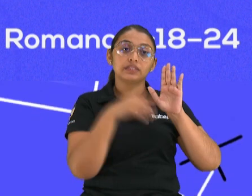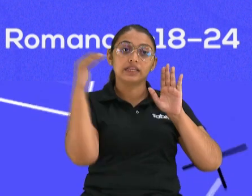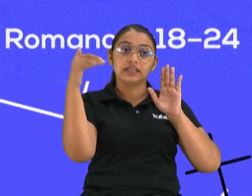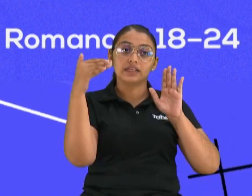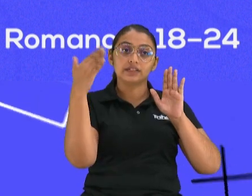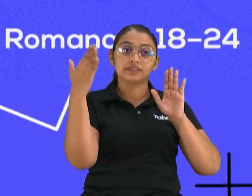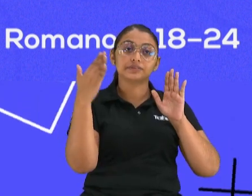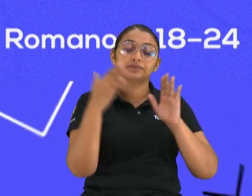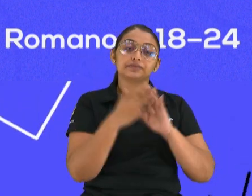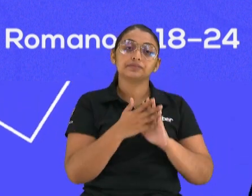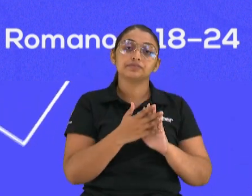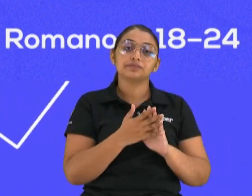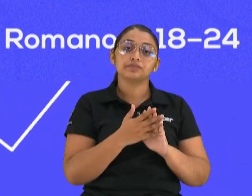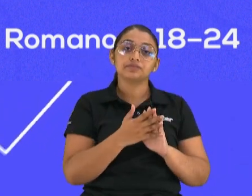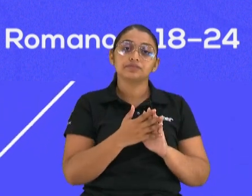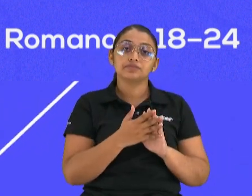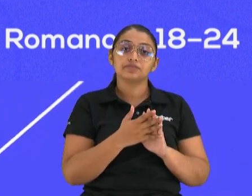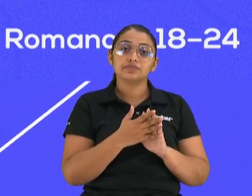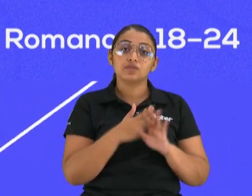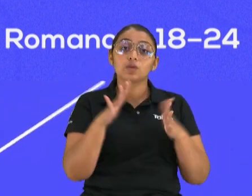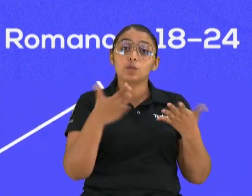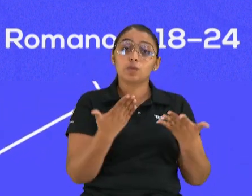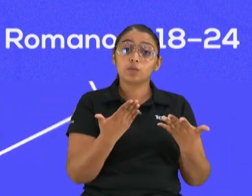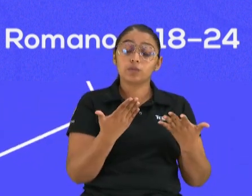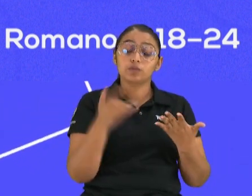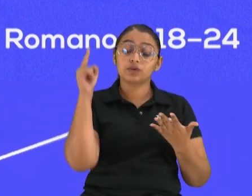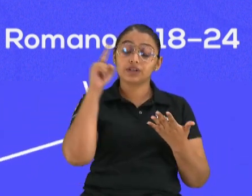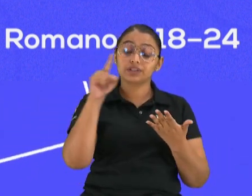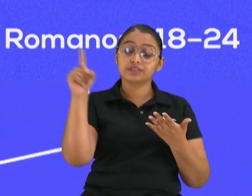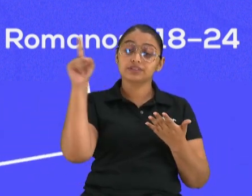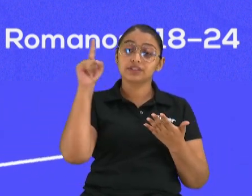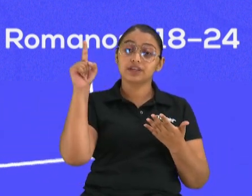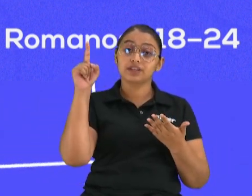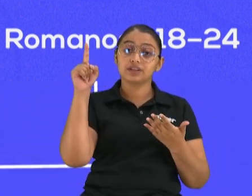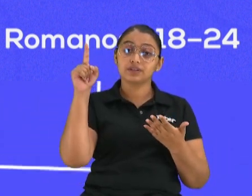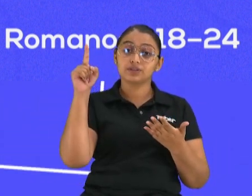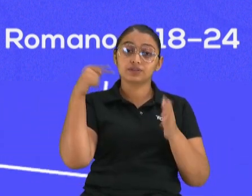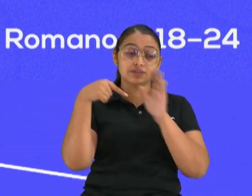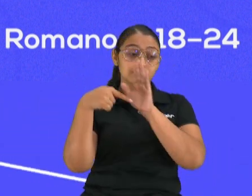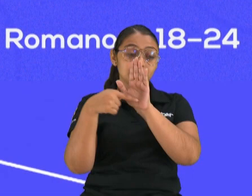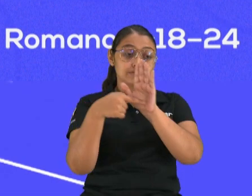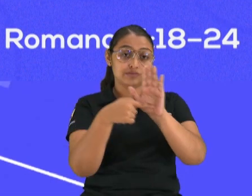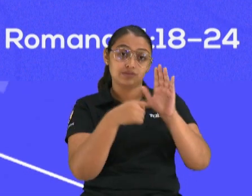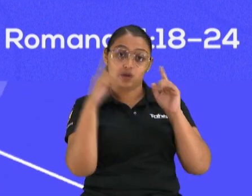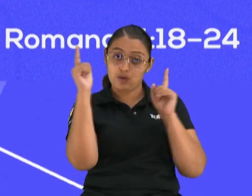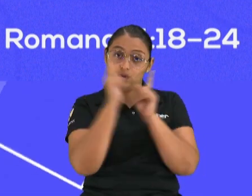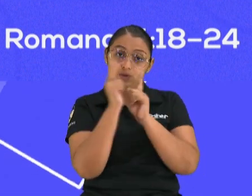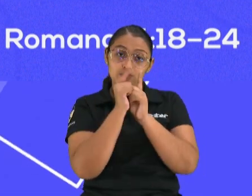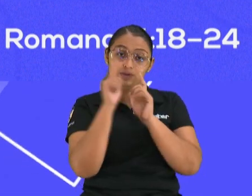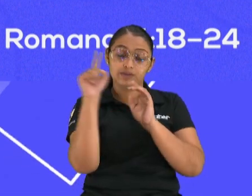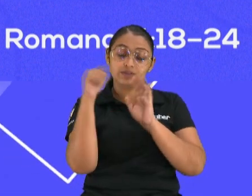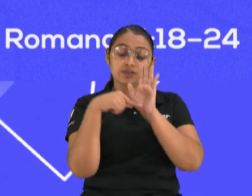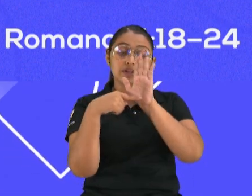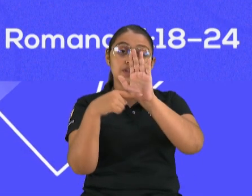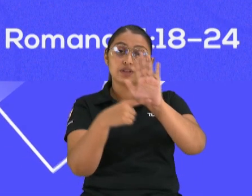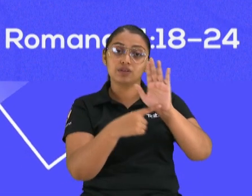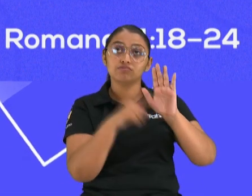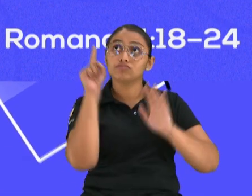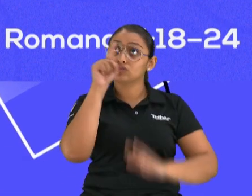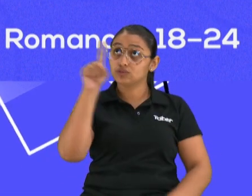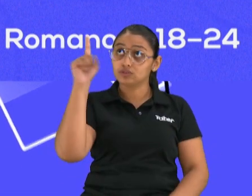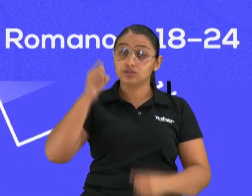19 porque lo que de Dios se conoce les es manifiesto pues Dios se lo